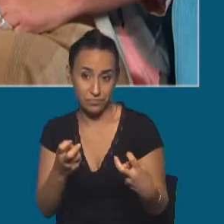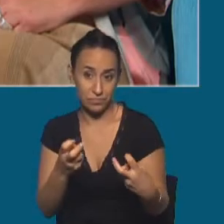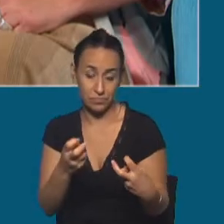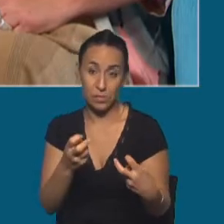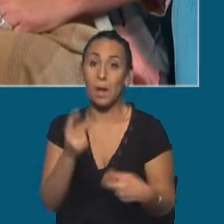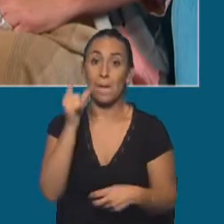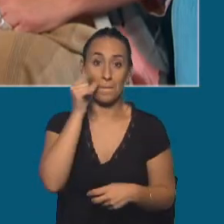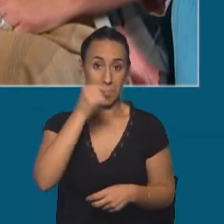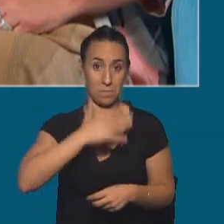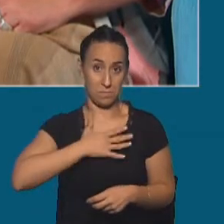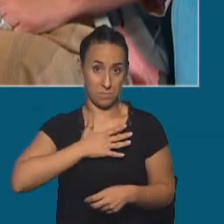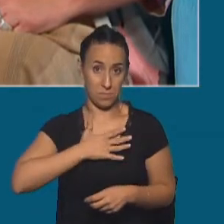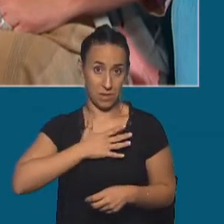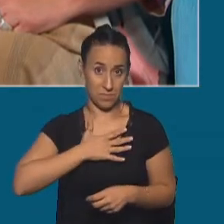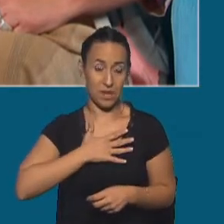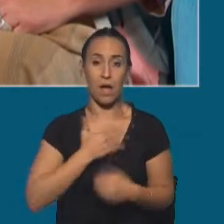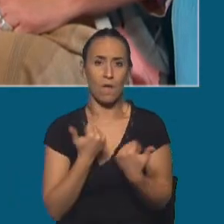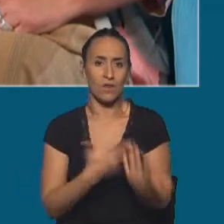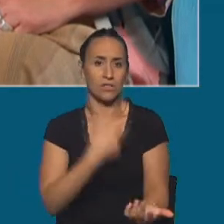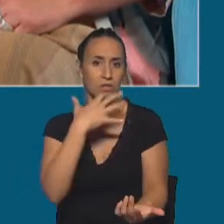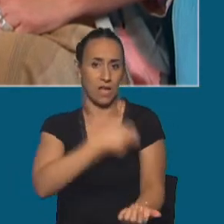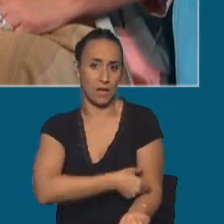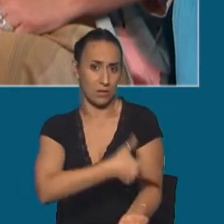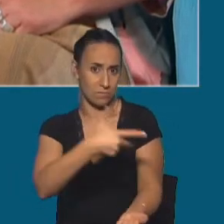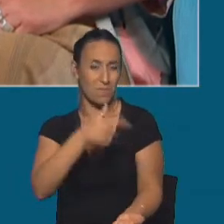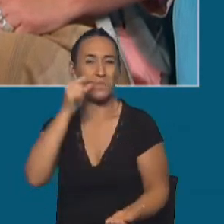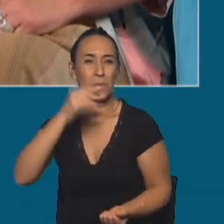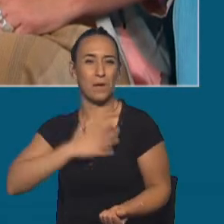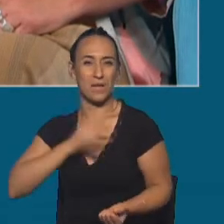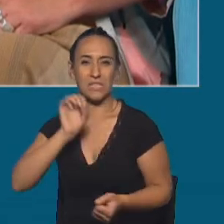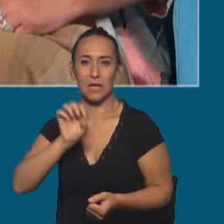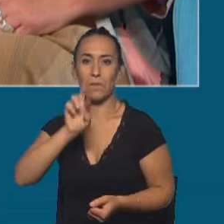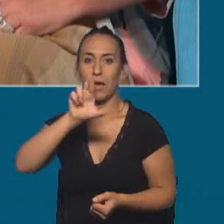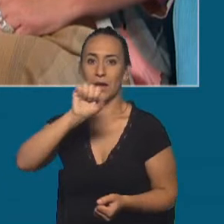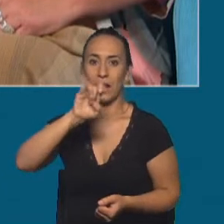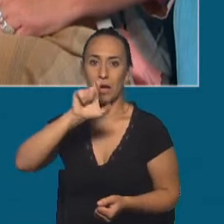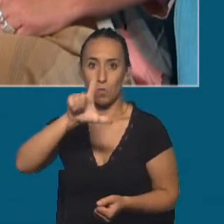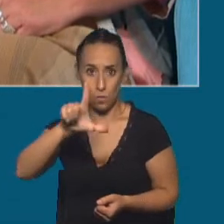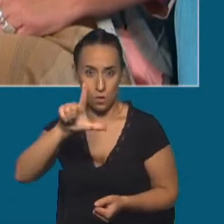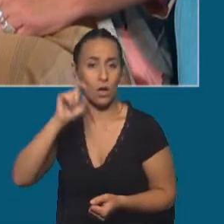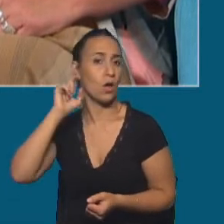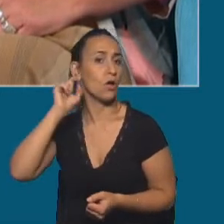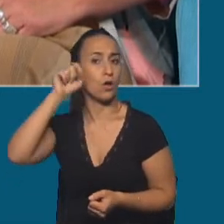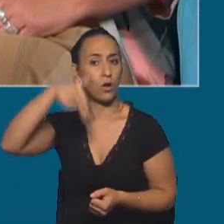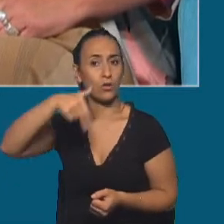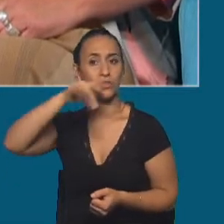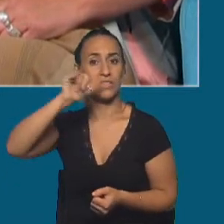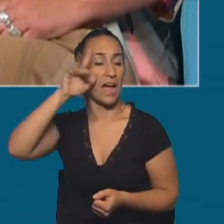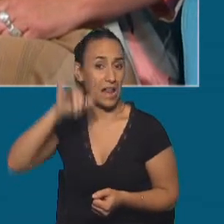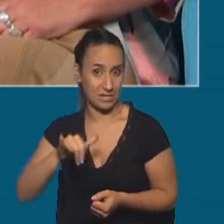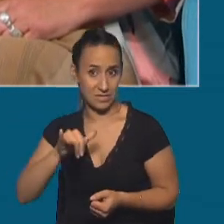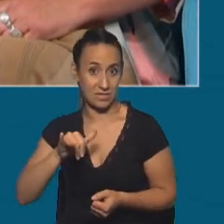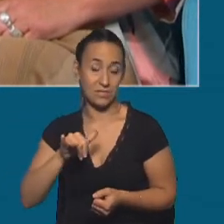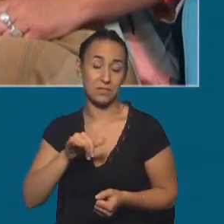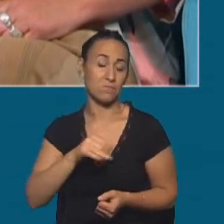mi papá. ¿Nombre del papá? Raúl Horacio González. Ahí va. Y bueno, tuvimos que esperar